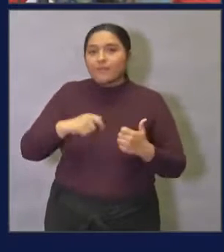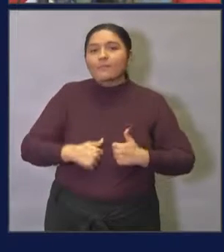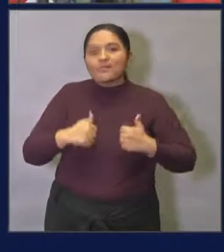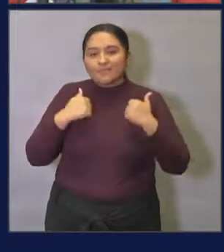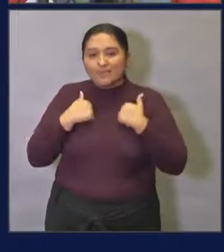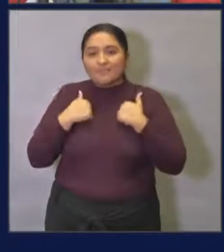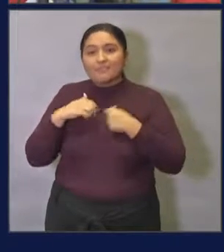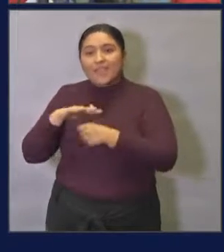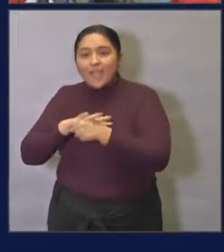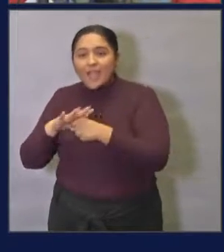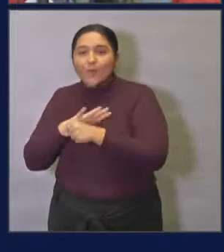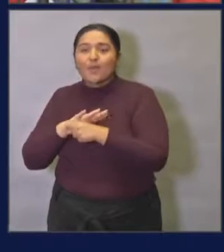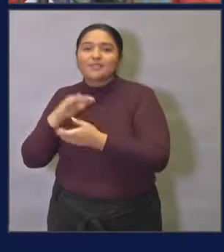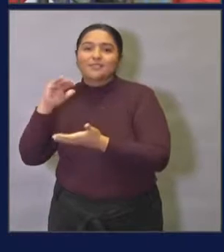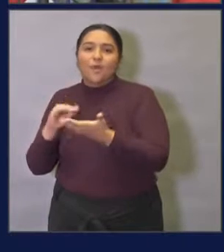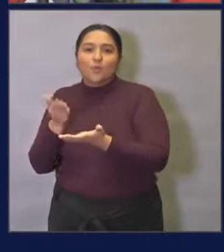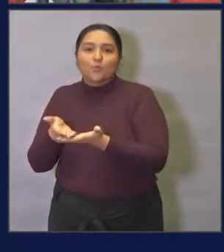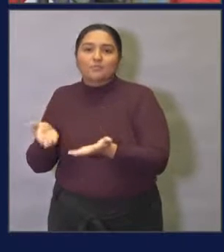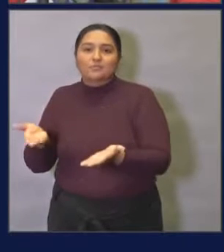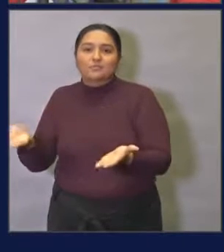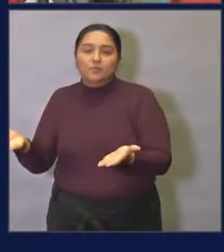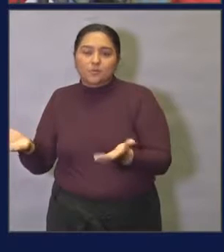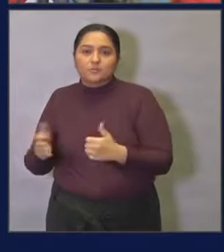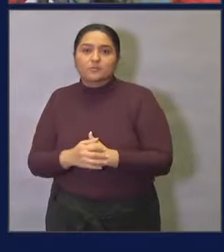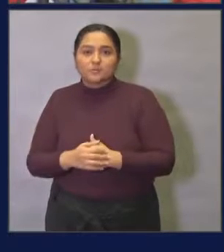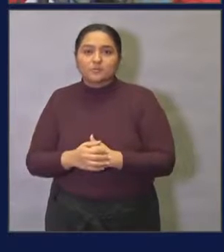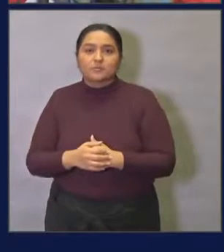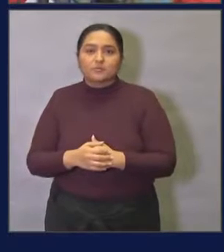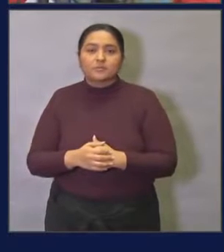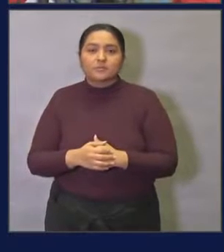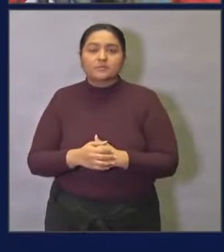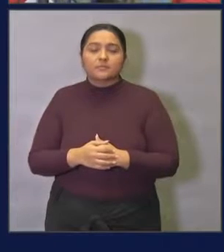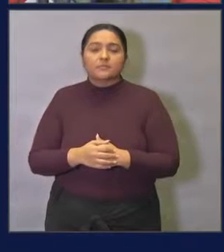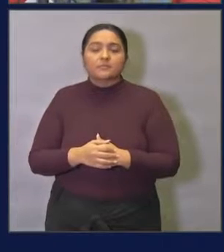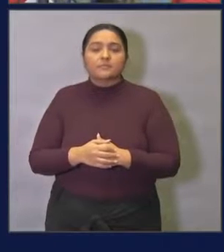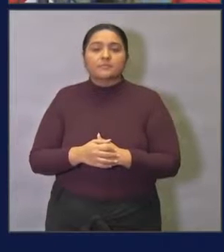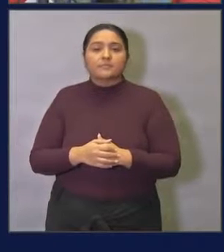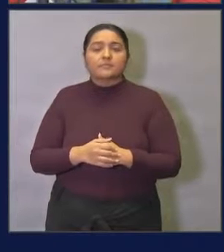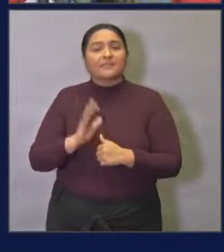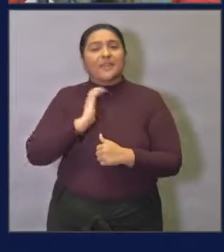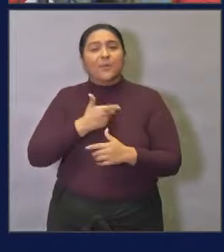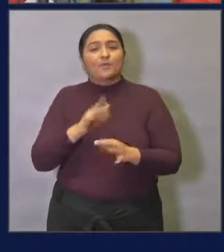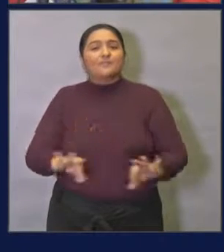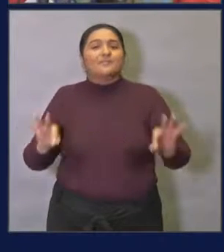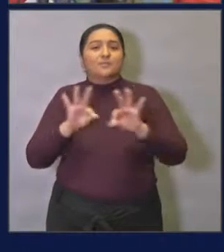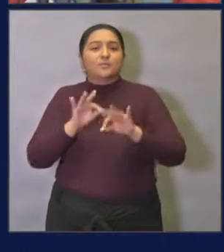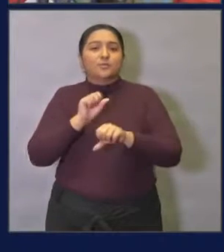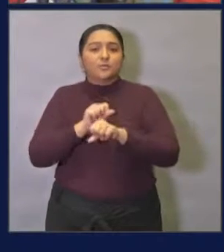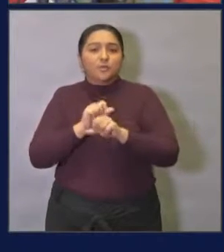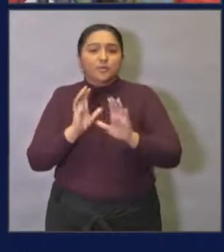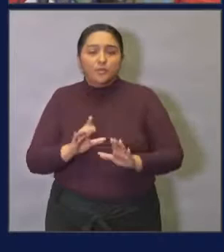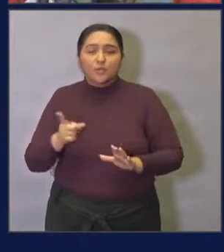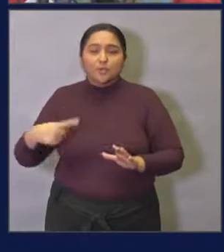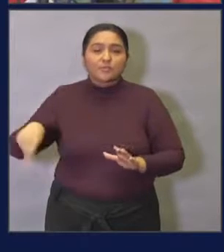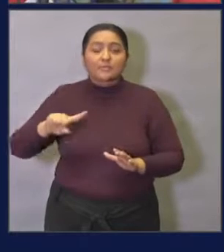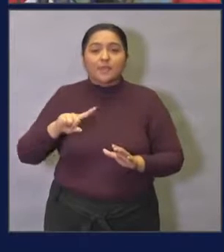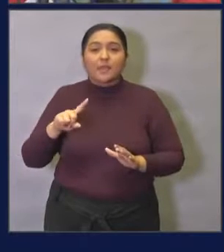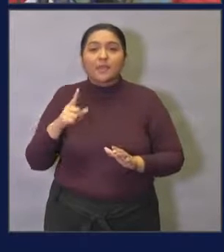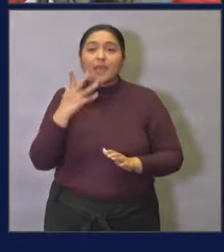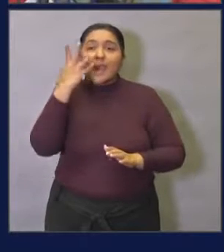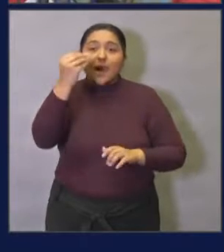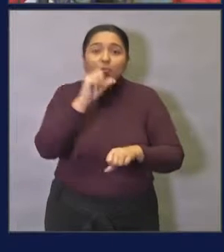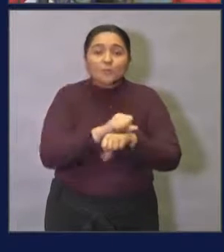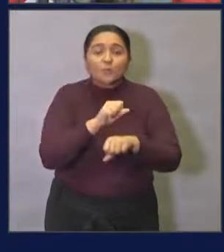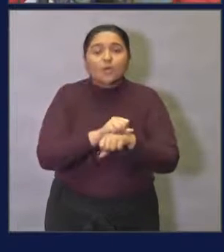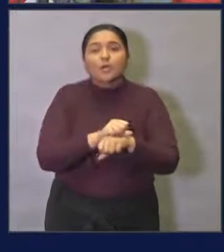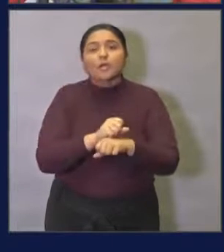recursos. Durante el aumento repentino, todos nuestros trabajadores esenciales asumen mayores riesgos en